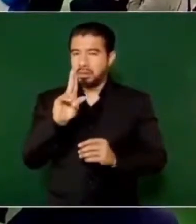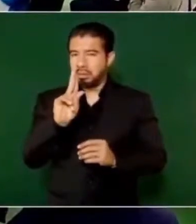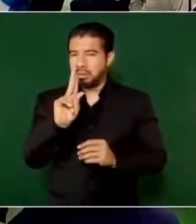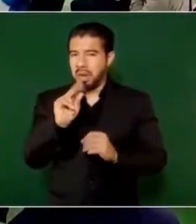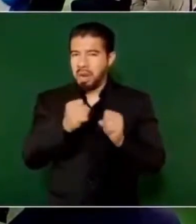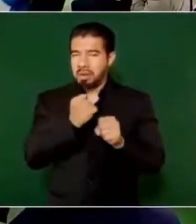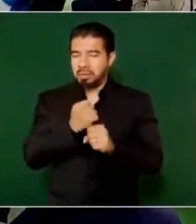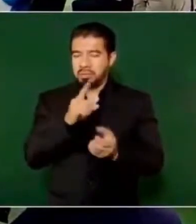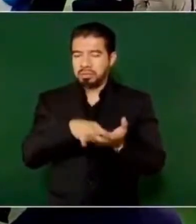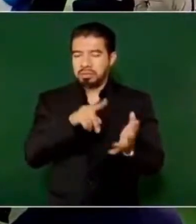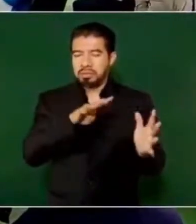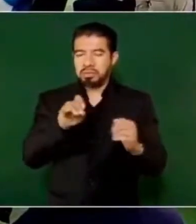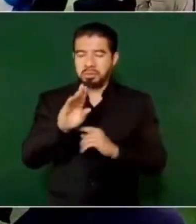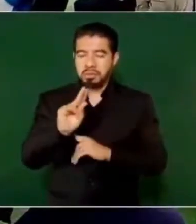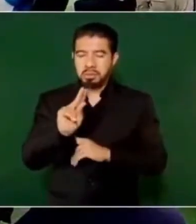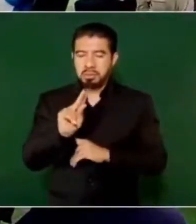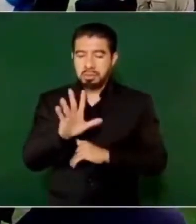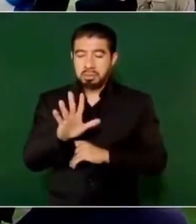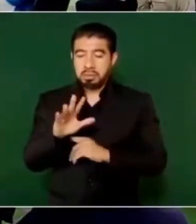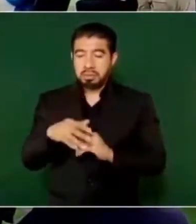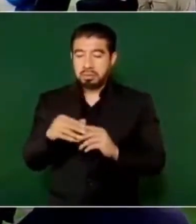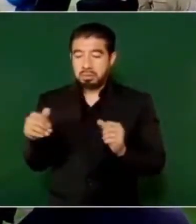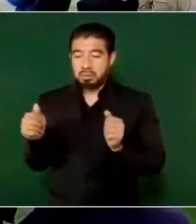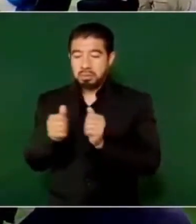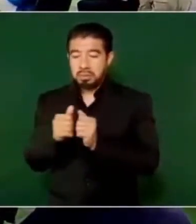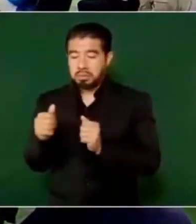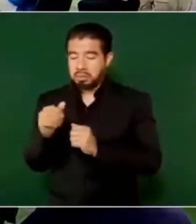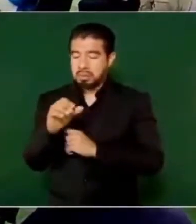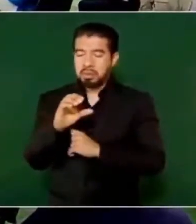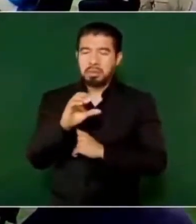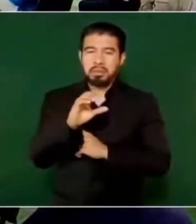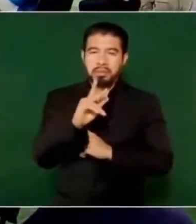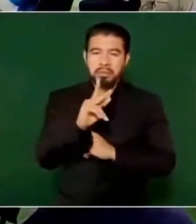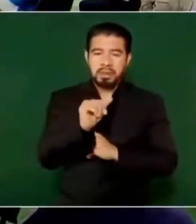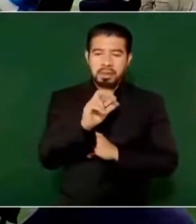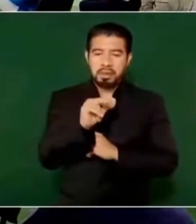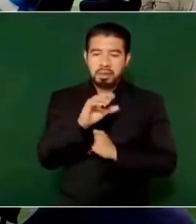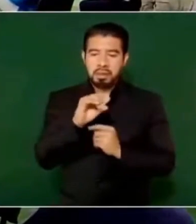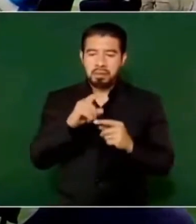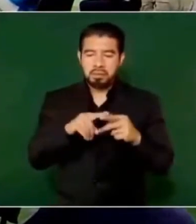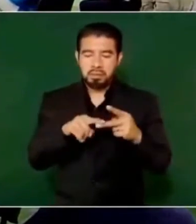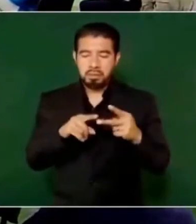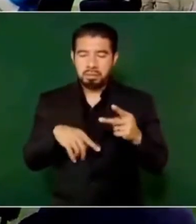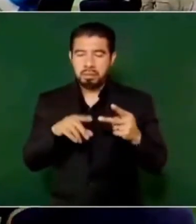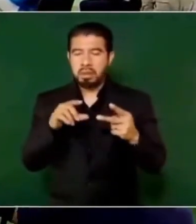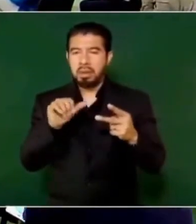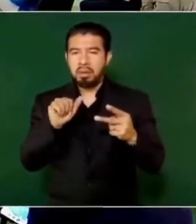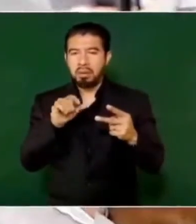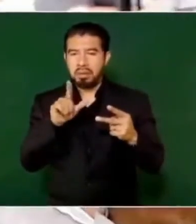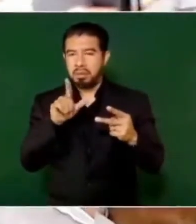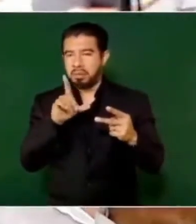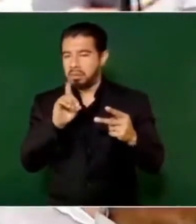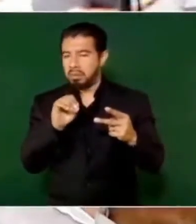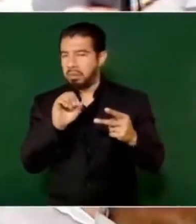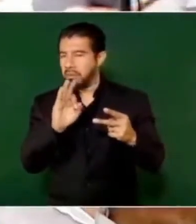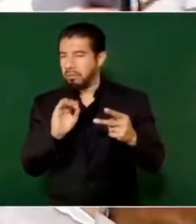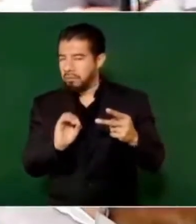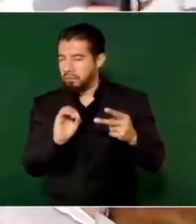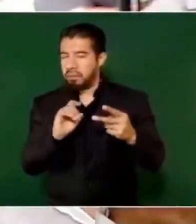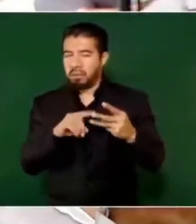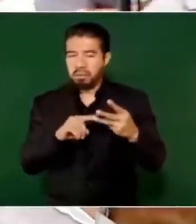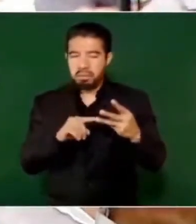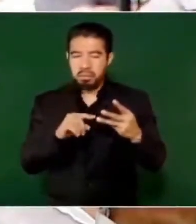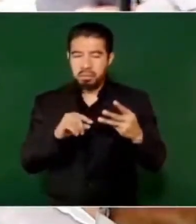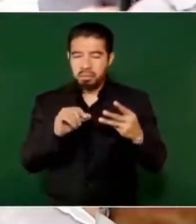Comparte créditos con Enrique González Pedrero, Adolfo Gili, muchos que, incluso Aguilar